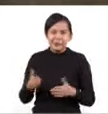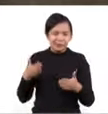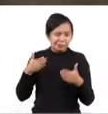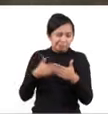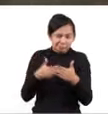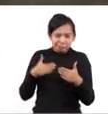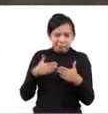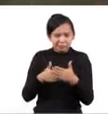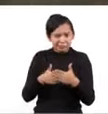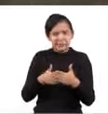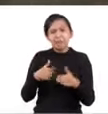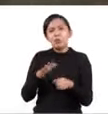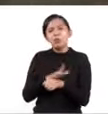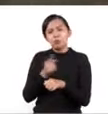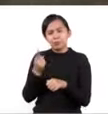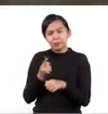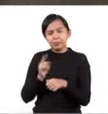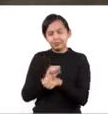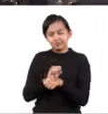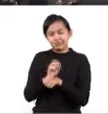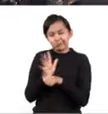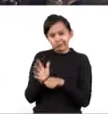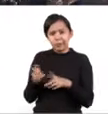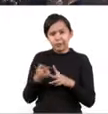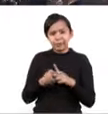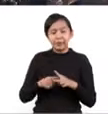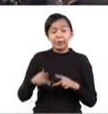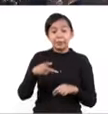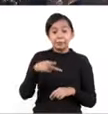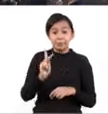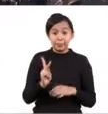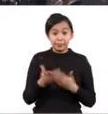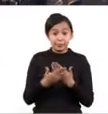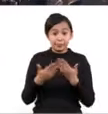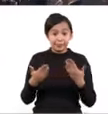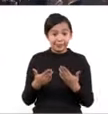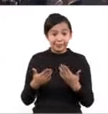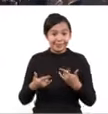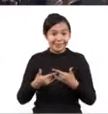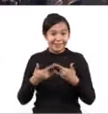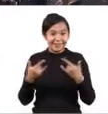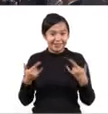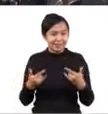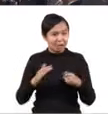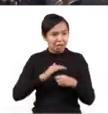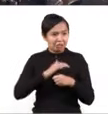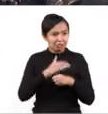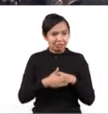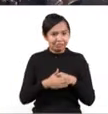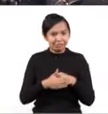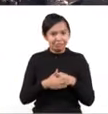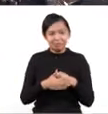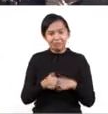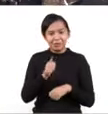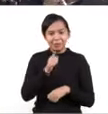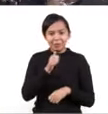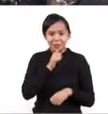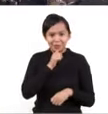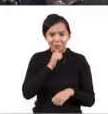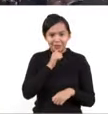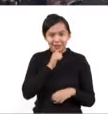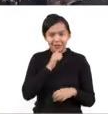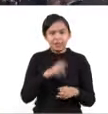que surgieron al hilo de la pandemia. Pero la historia no nos quiso dar tregua. Con el